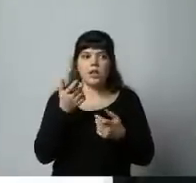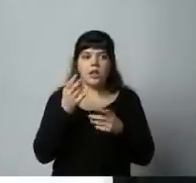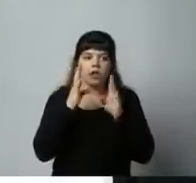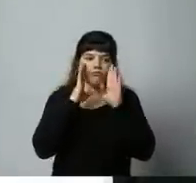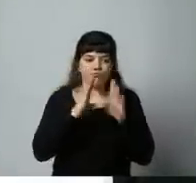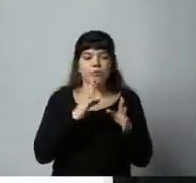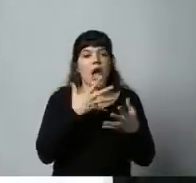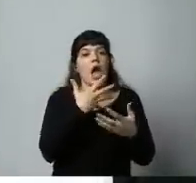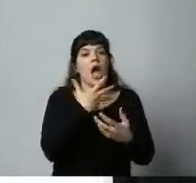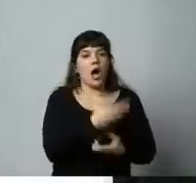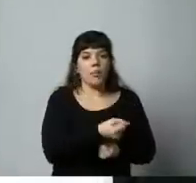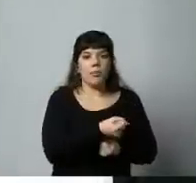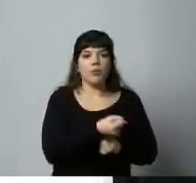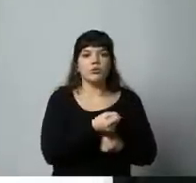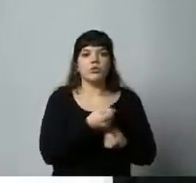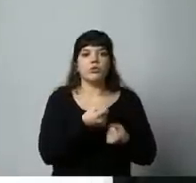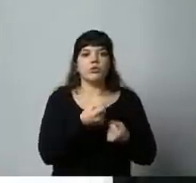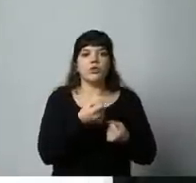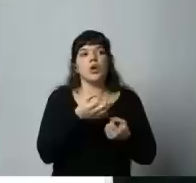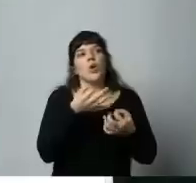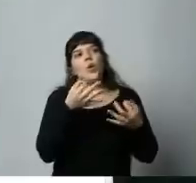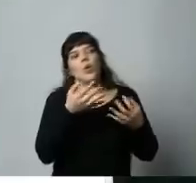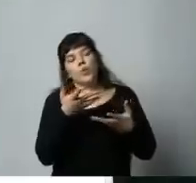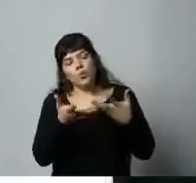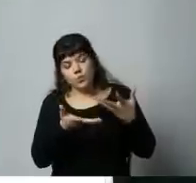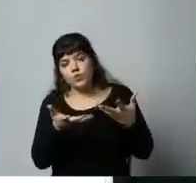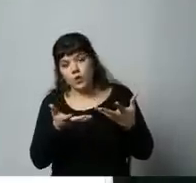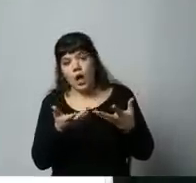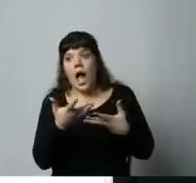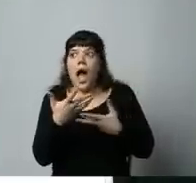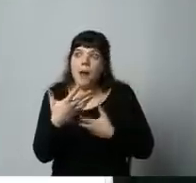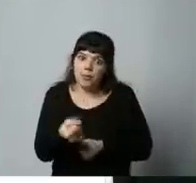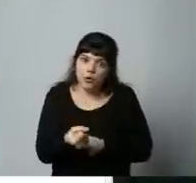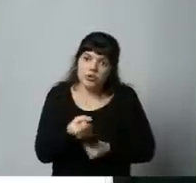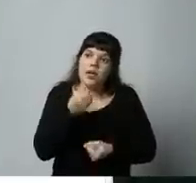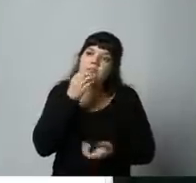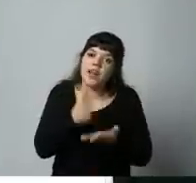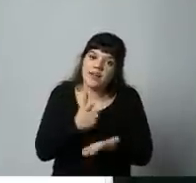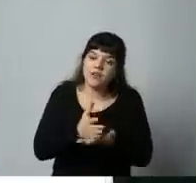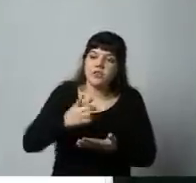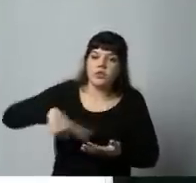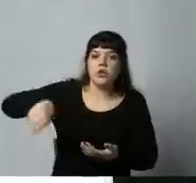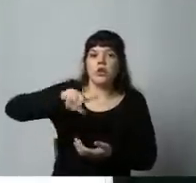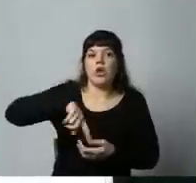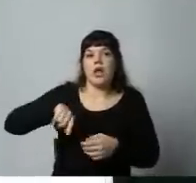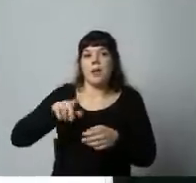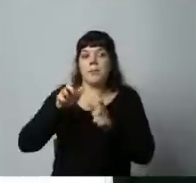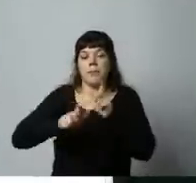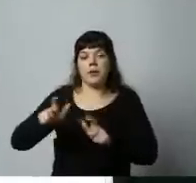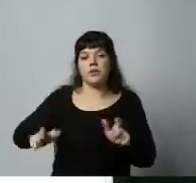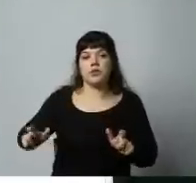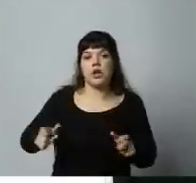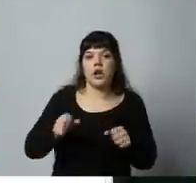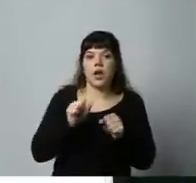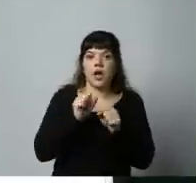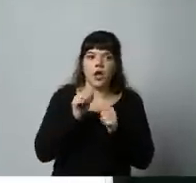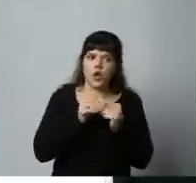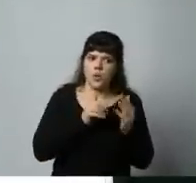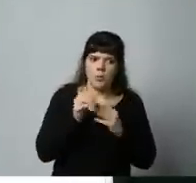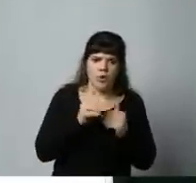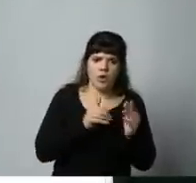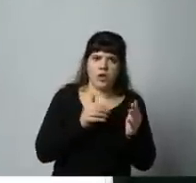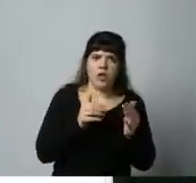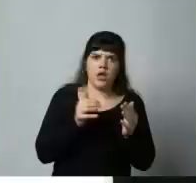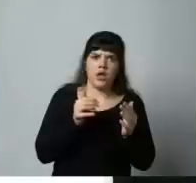apoyar eh justamente favorecer la posibilidad de que todas las personas más allá